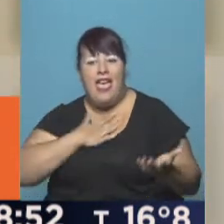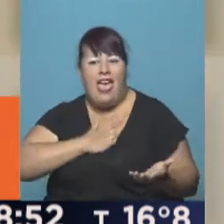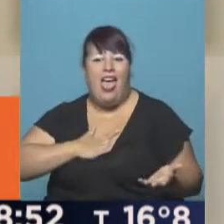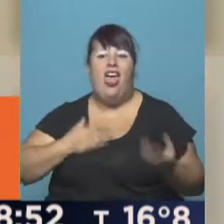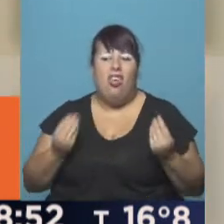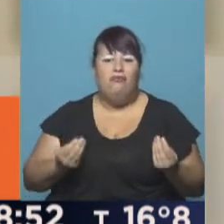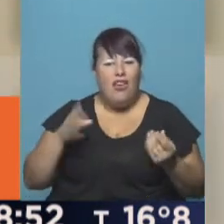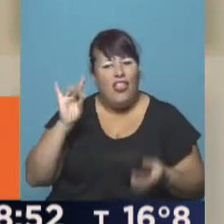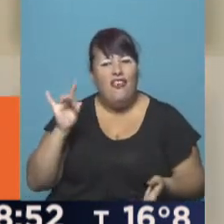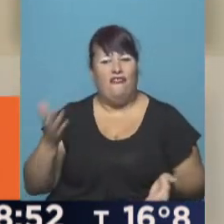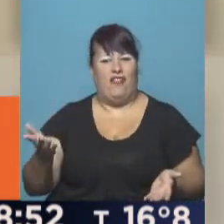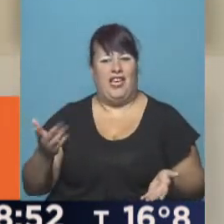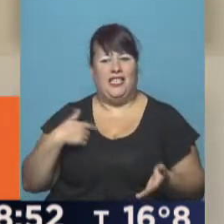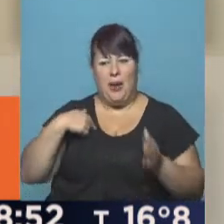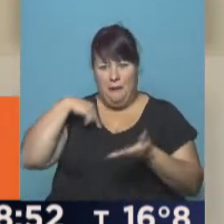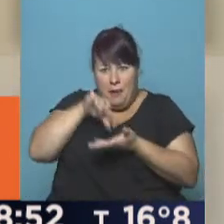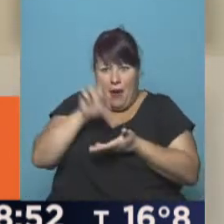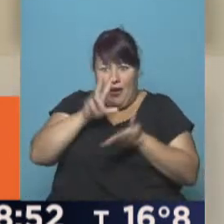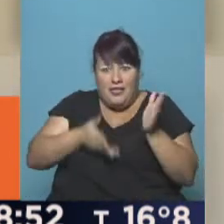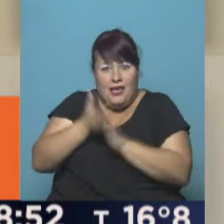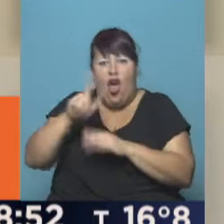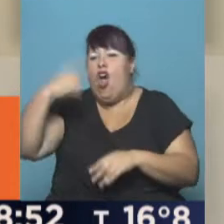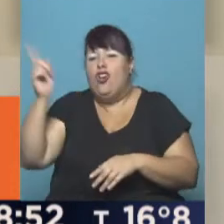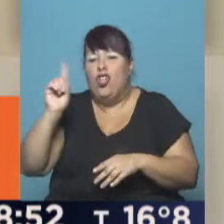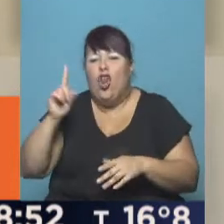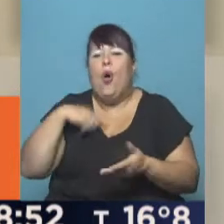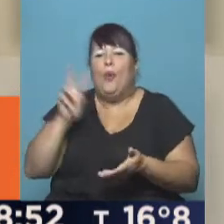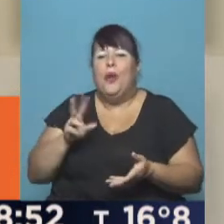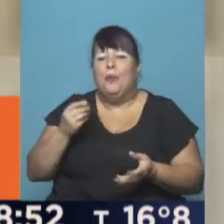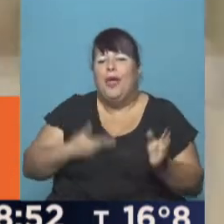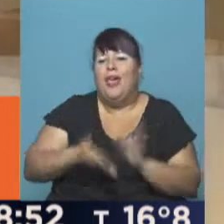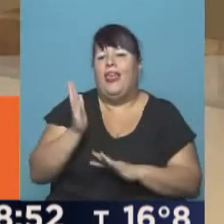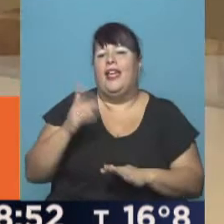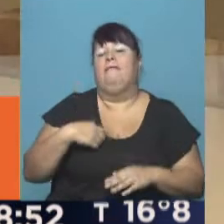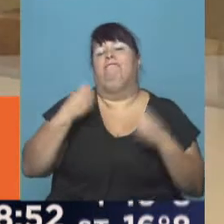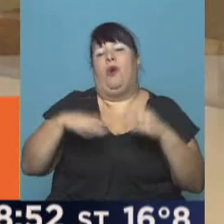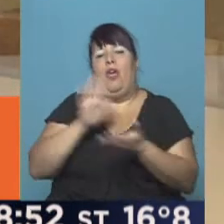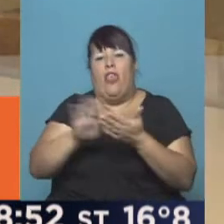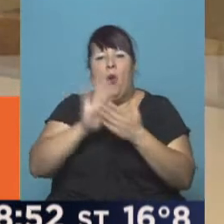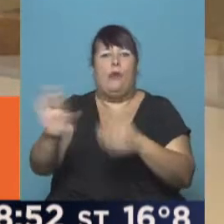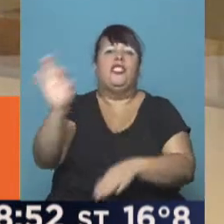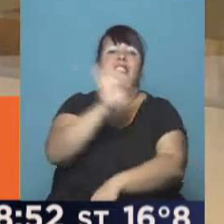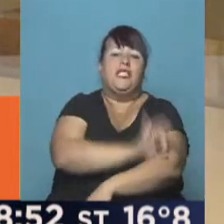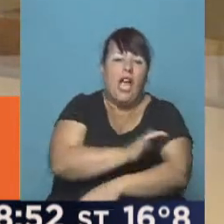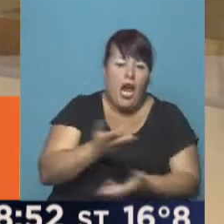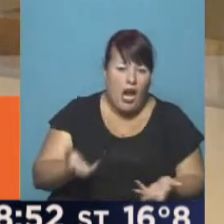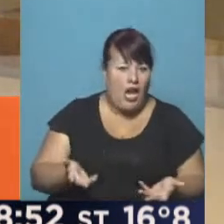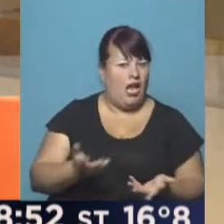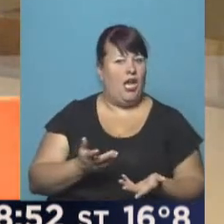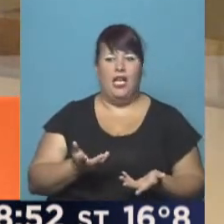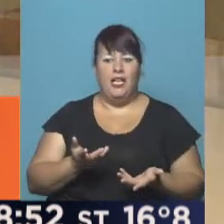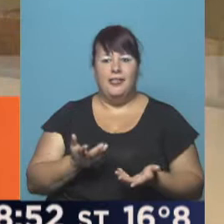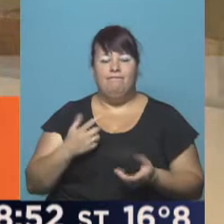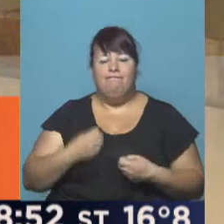realmente es difícil salir de nuestro país, no de otro lado. Entonces, comenzar desde cero no